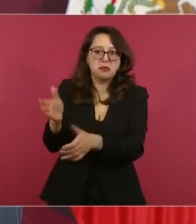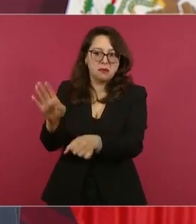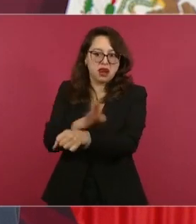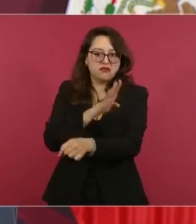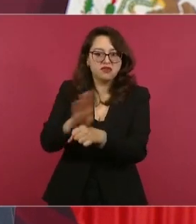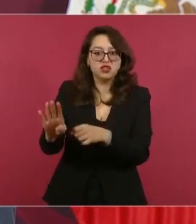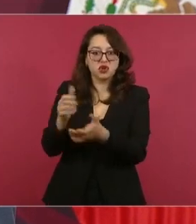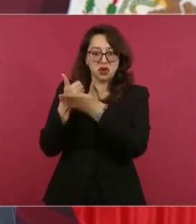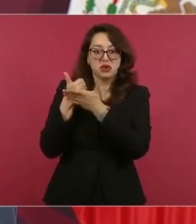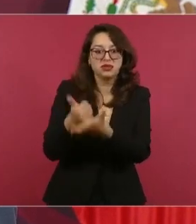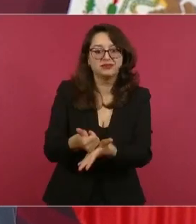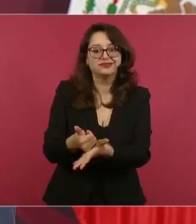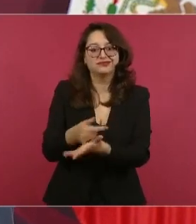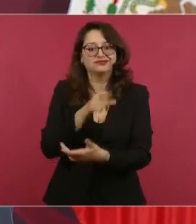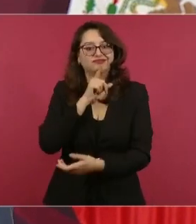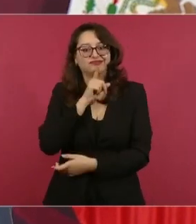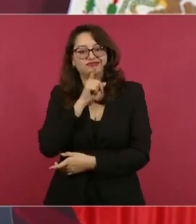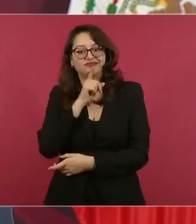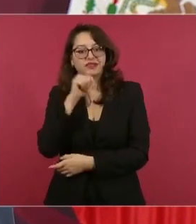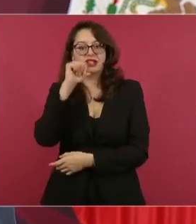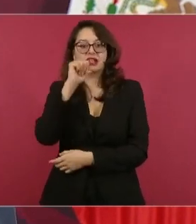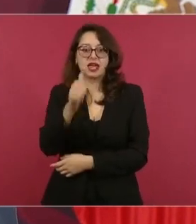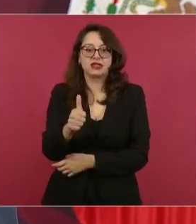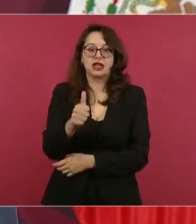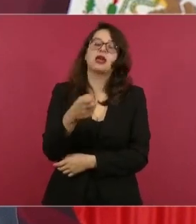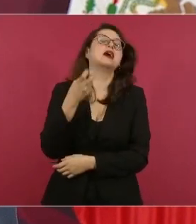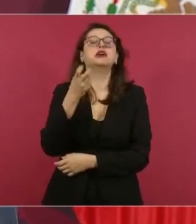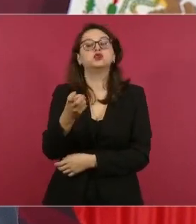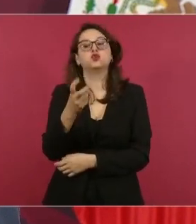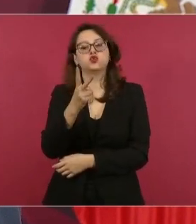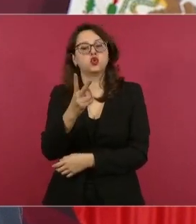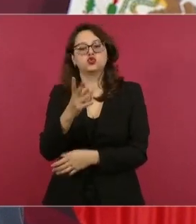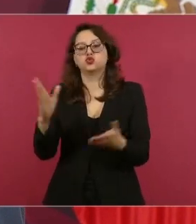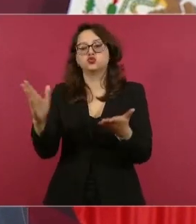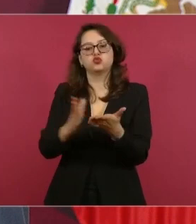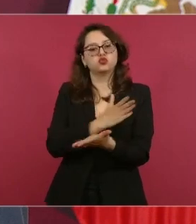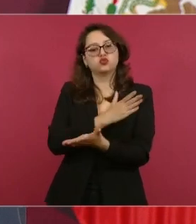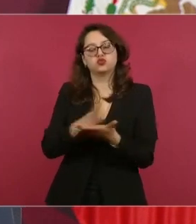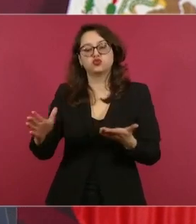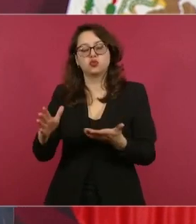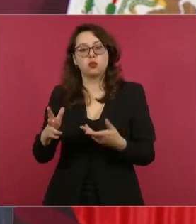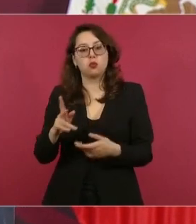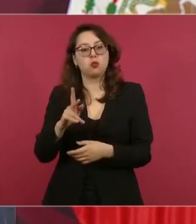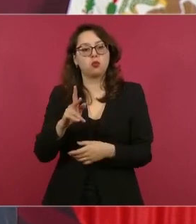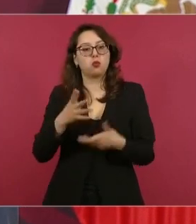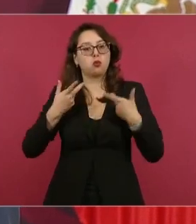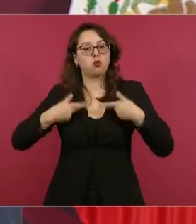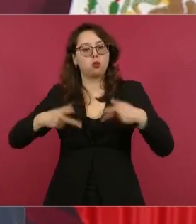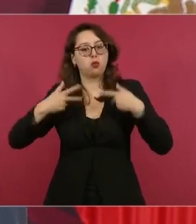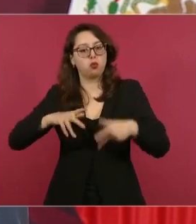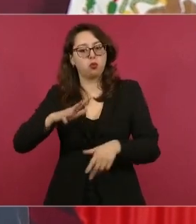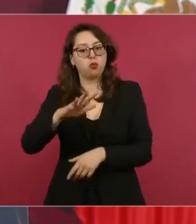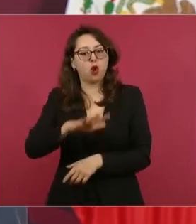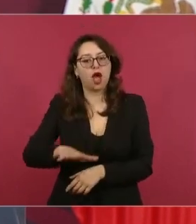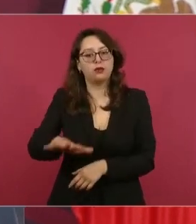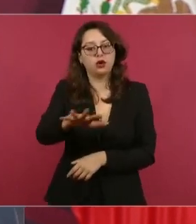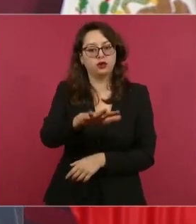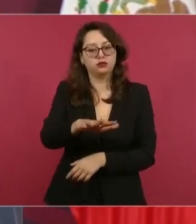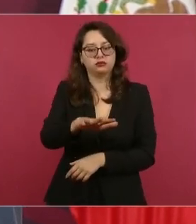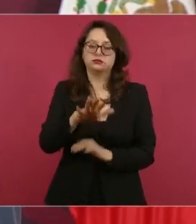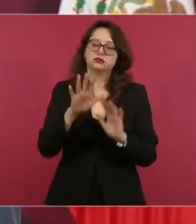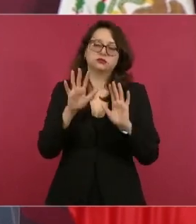las autoridades con el pueblo español, que tiene para